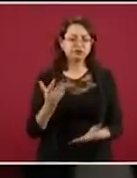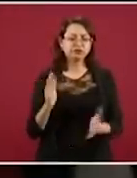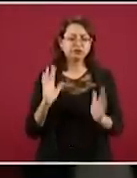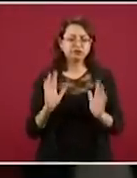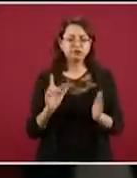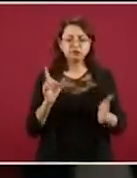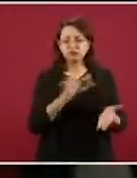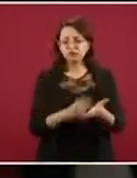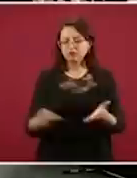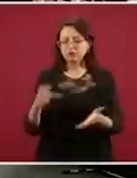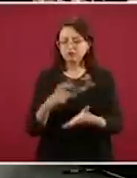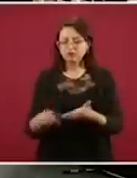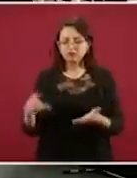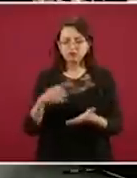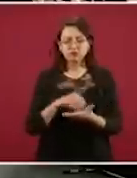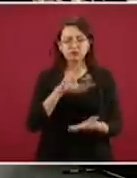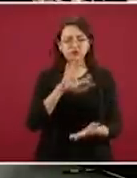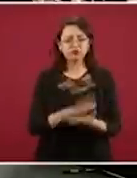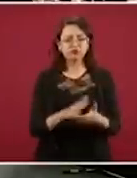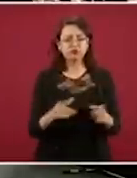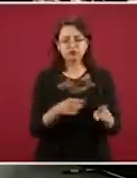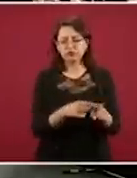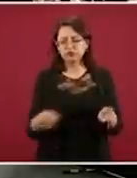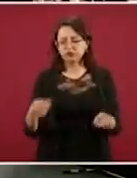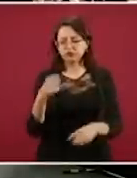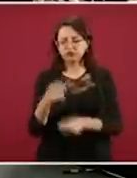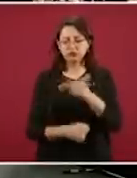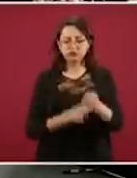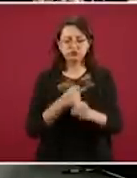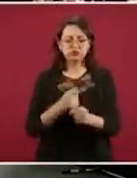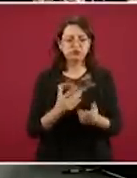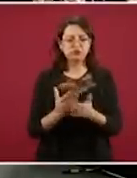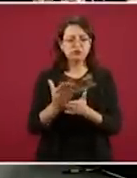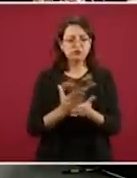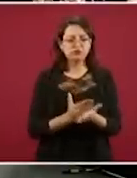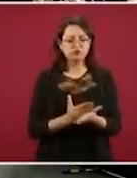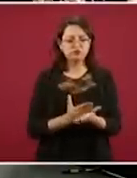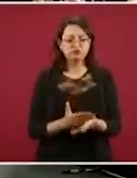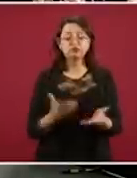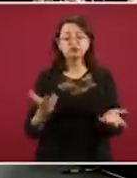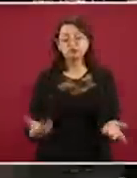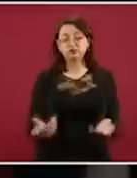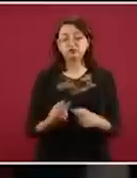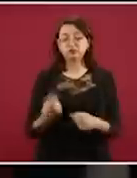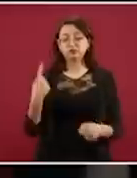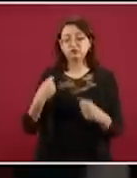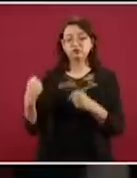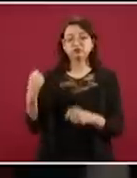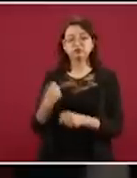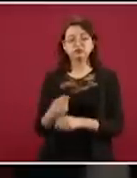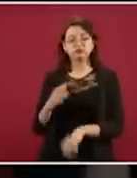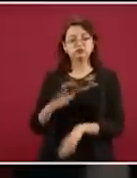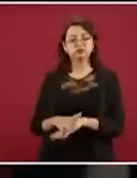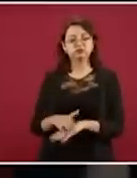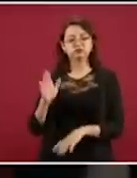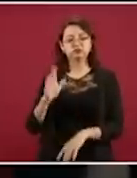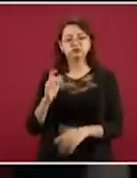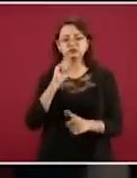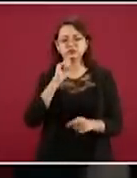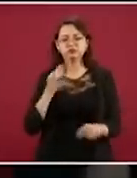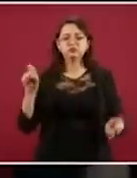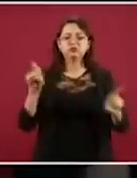se compraron y se registraron en este año, comparado con enero-noviembre del año pasado. Le comentaba ayer